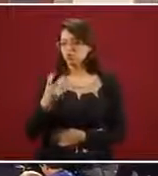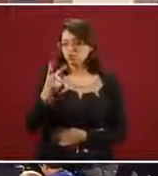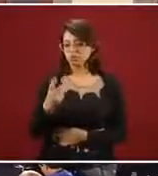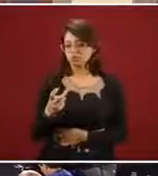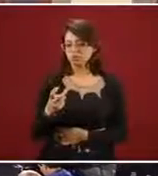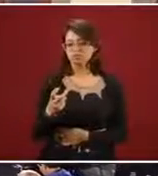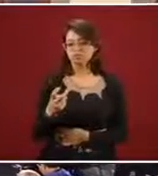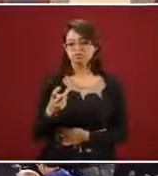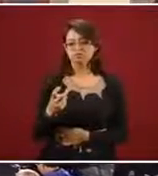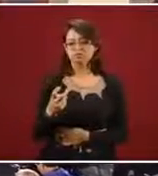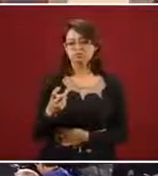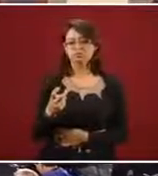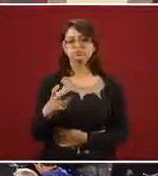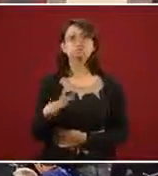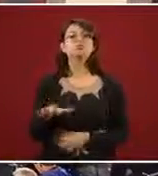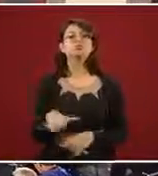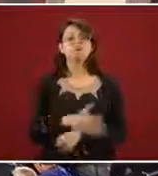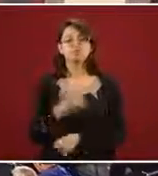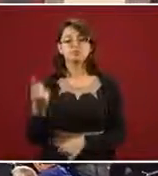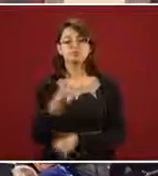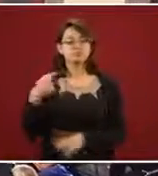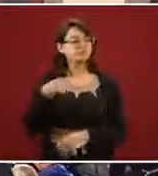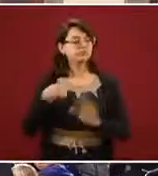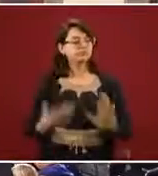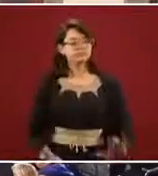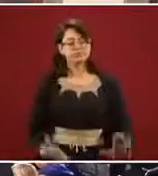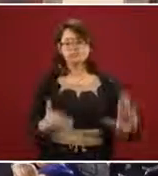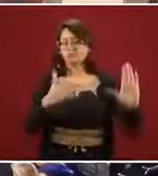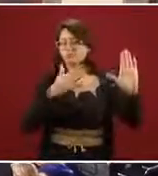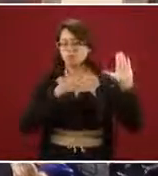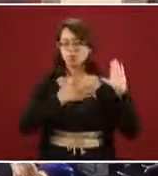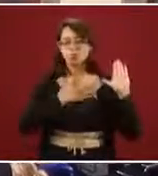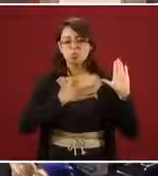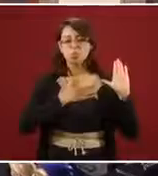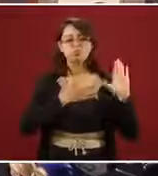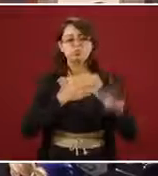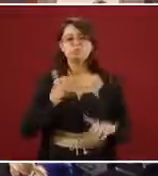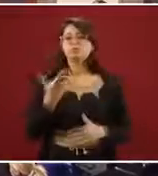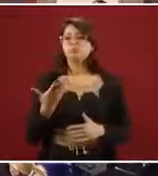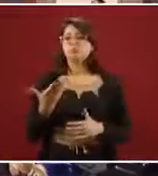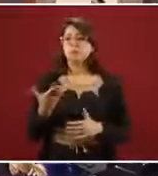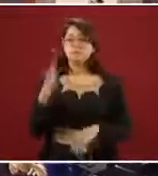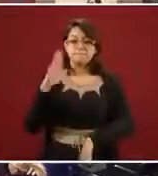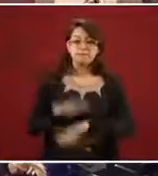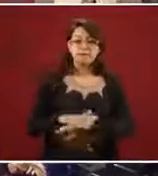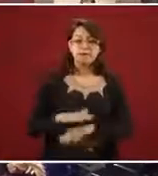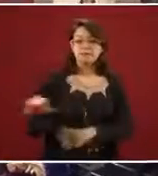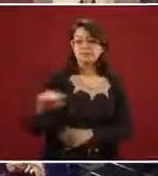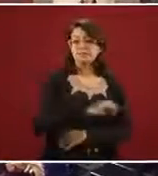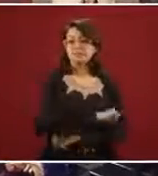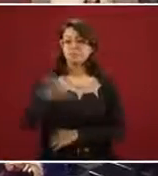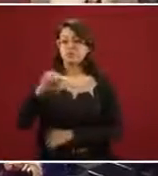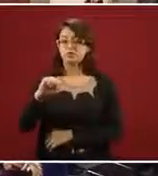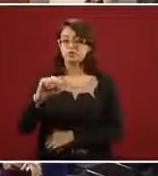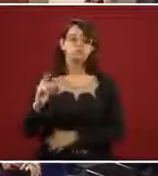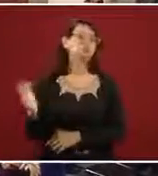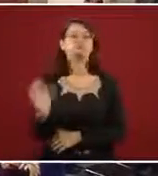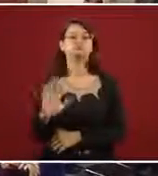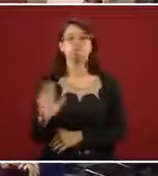porque me propuse que no iba a aumentar por encima del aumento al salario.